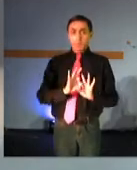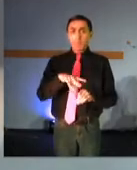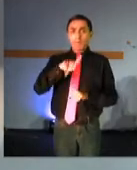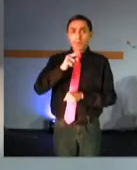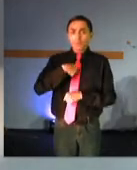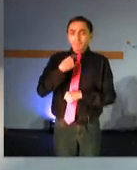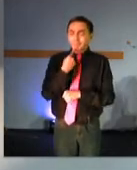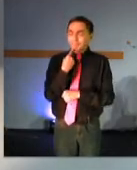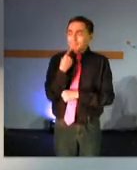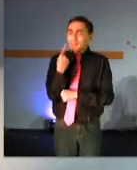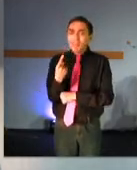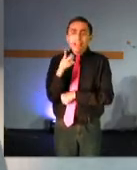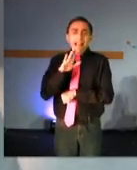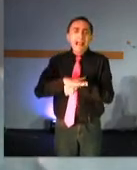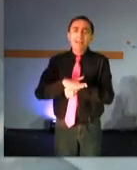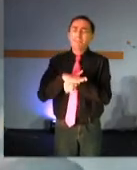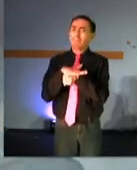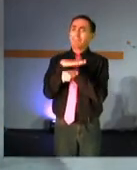que la principal,